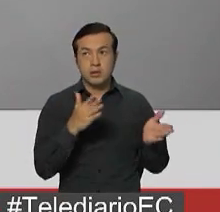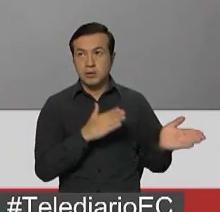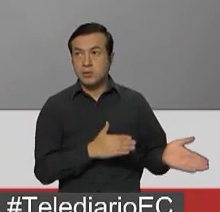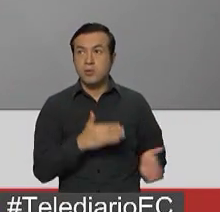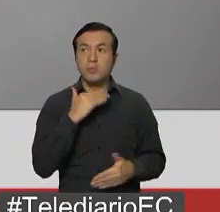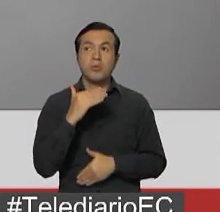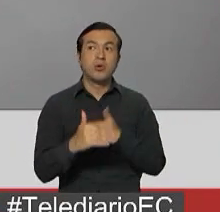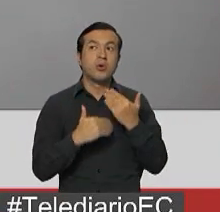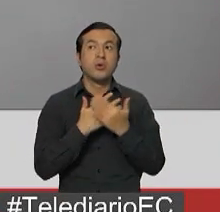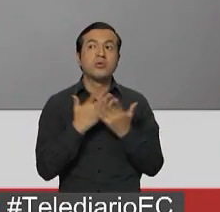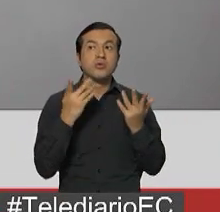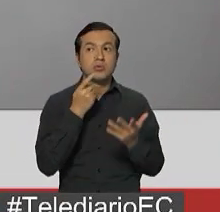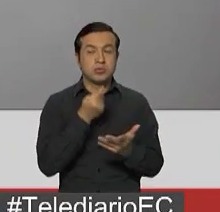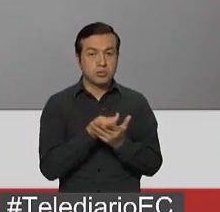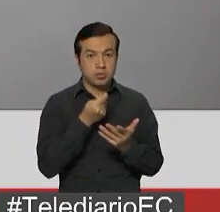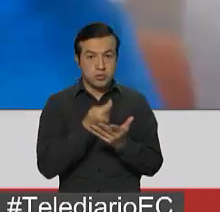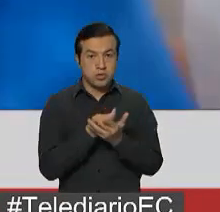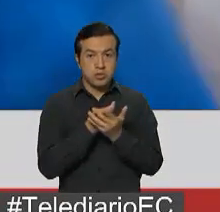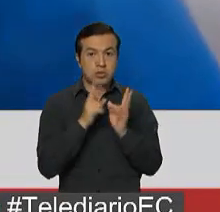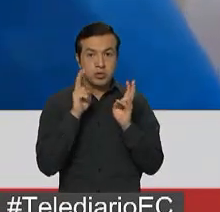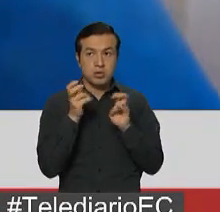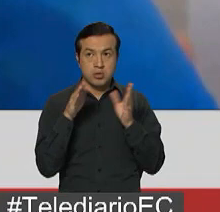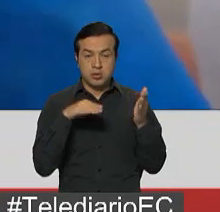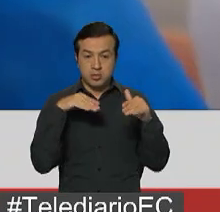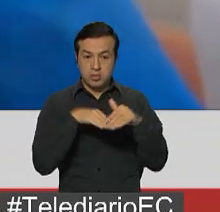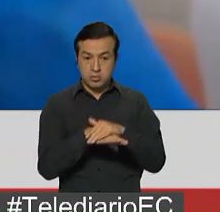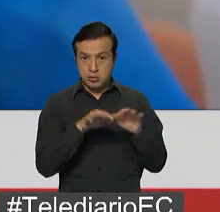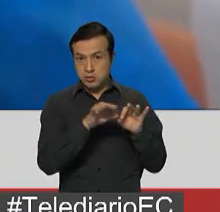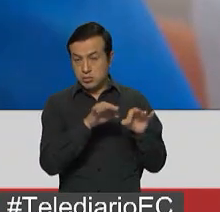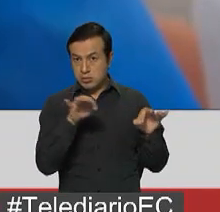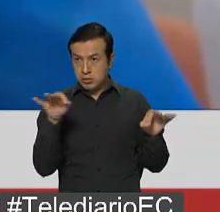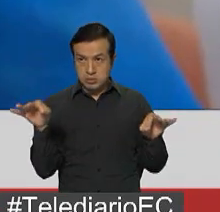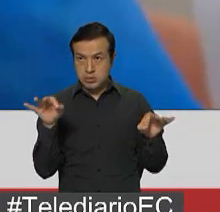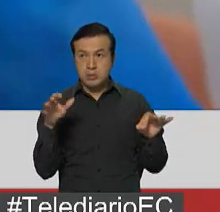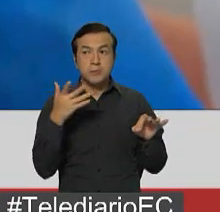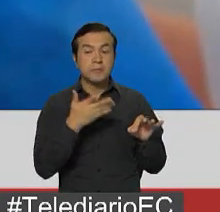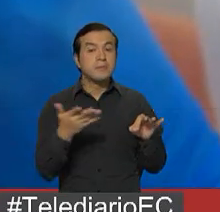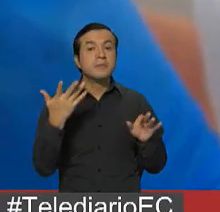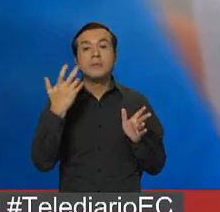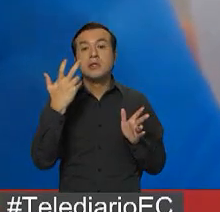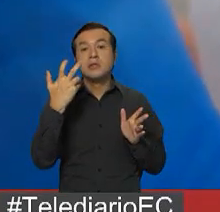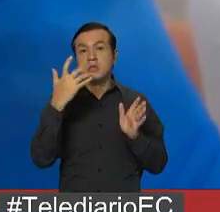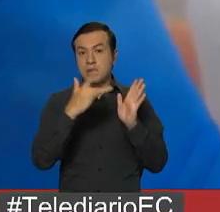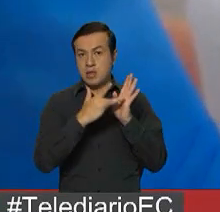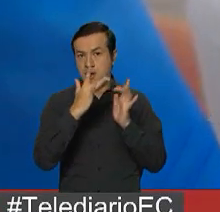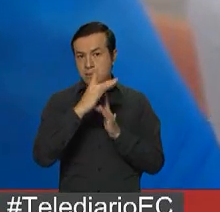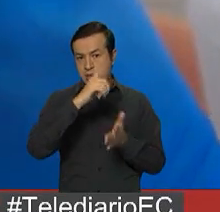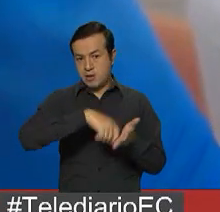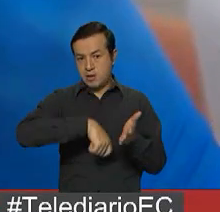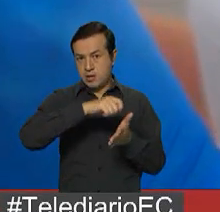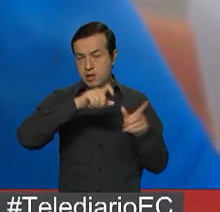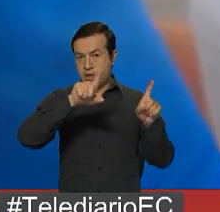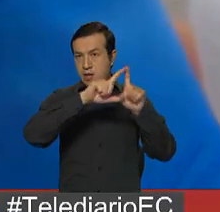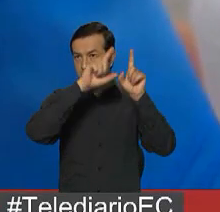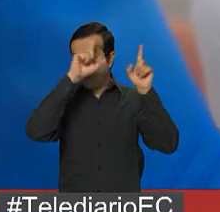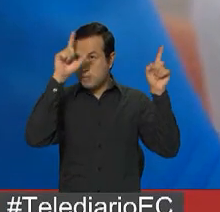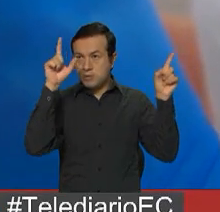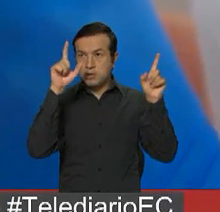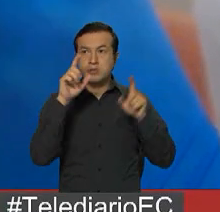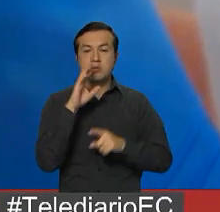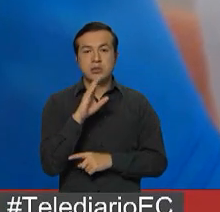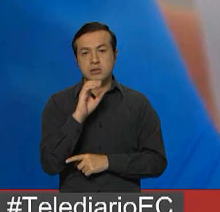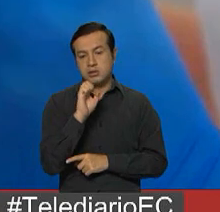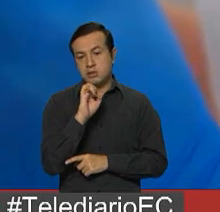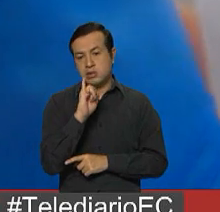este proceso de adquisiciones de fundas para muertos el contrato fue firmado el 13 de abril por la representante del hospital del iess los ceibos el